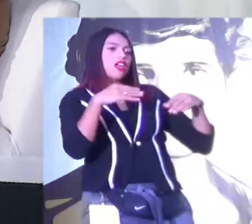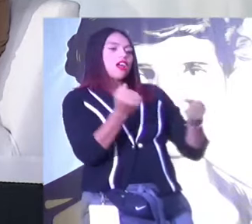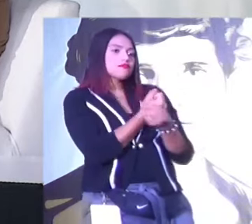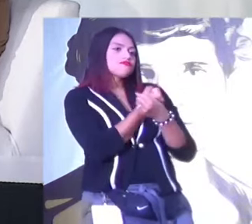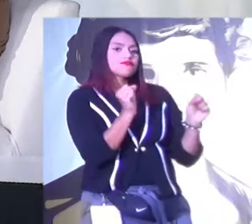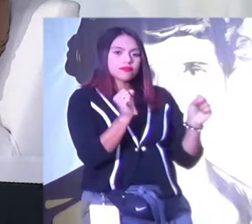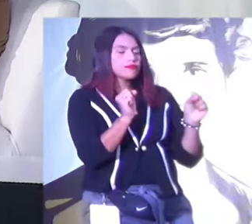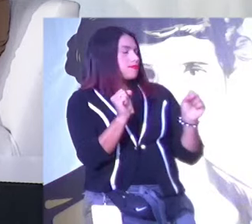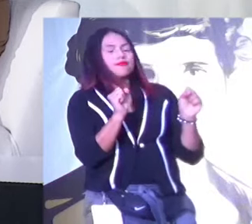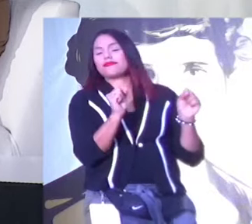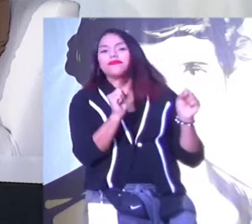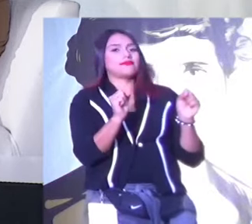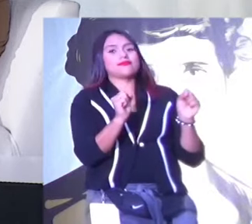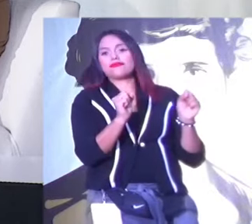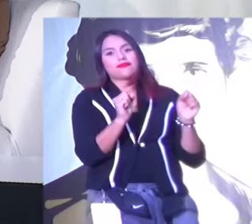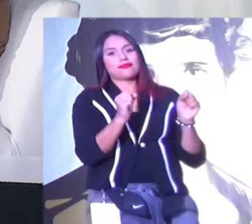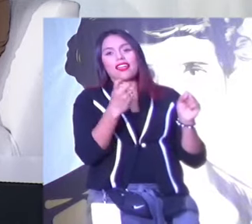no es la función